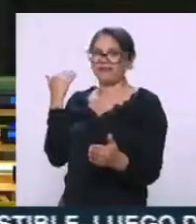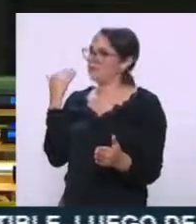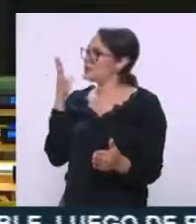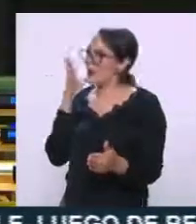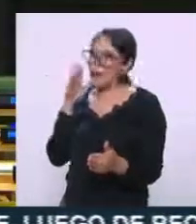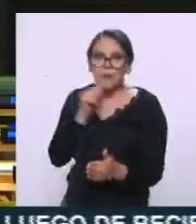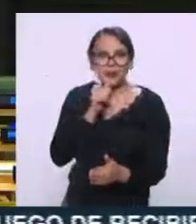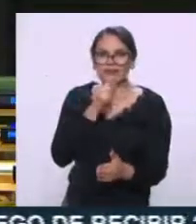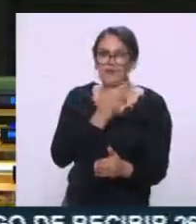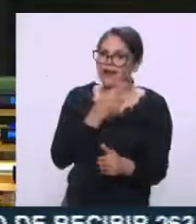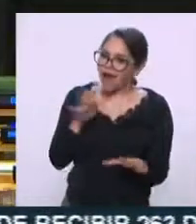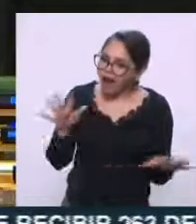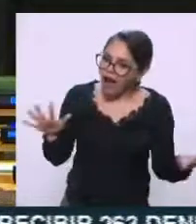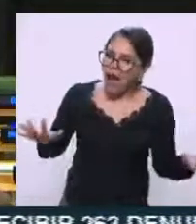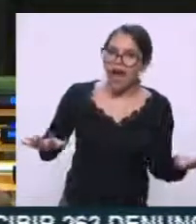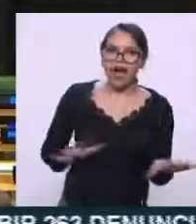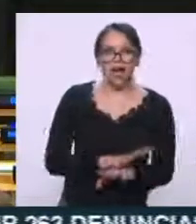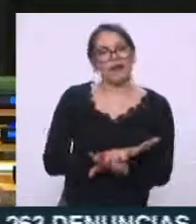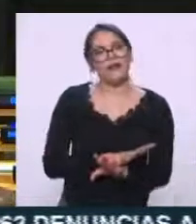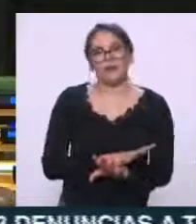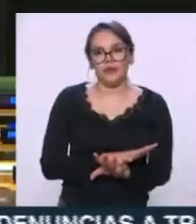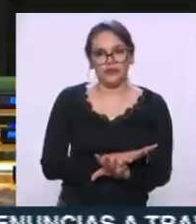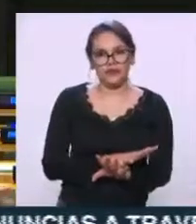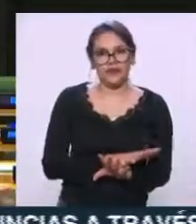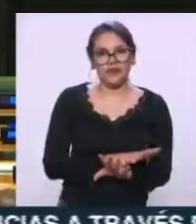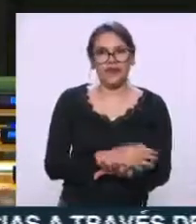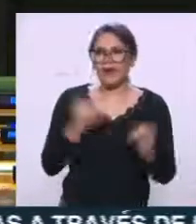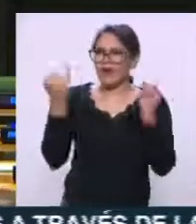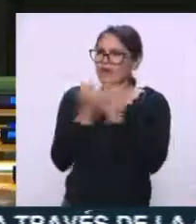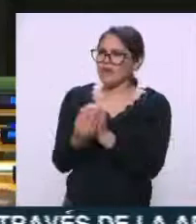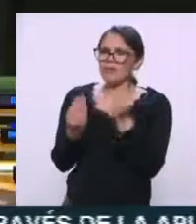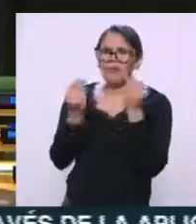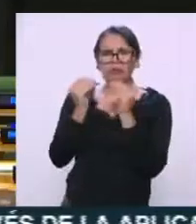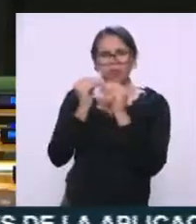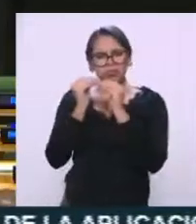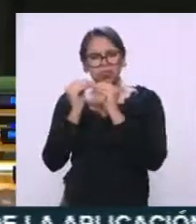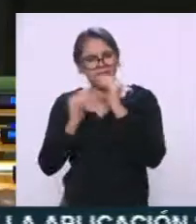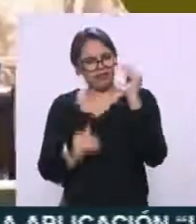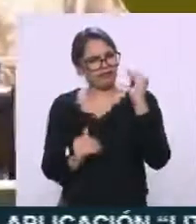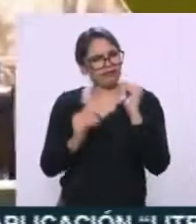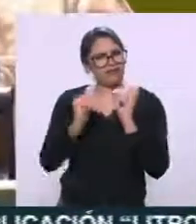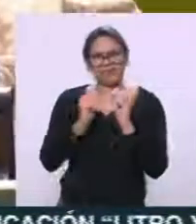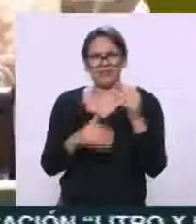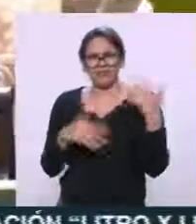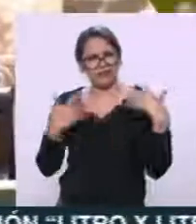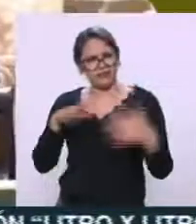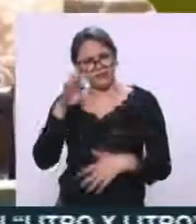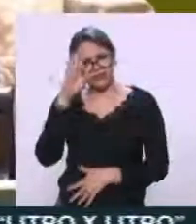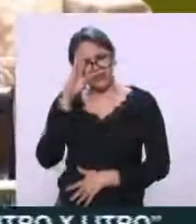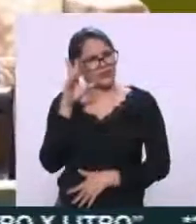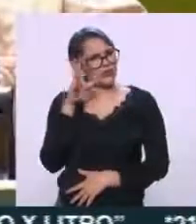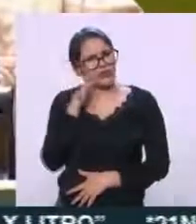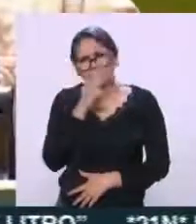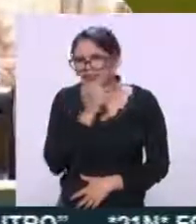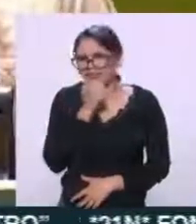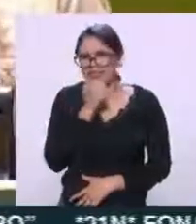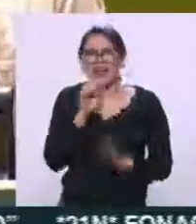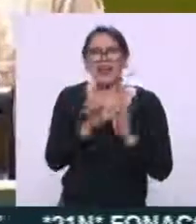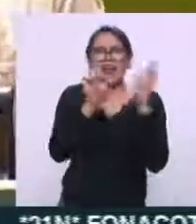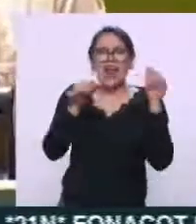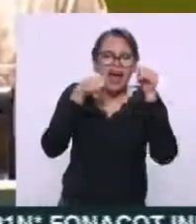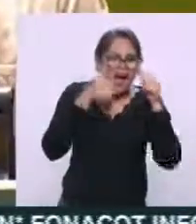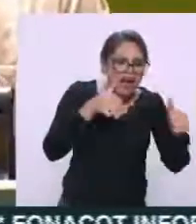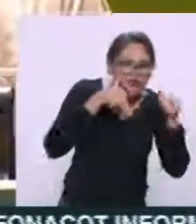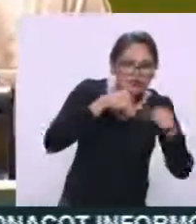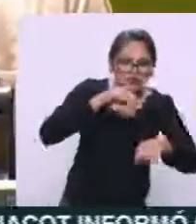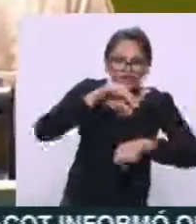esta pandemia. Son insostenibles las desigualdades, las faltas, por ejemplo, de atención médica